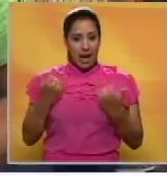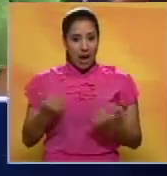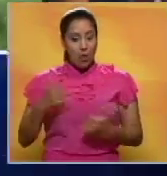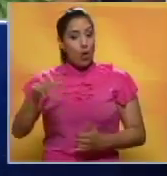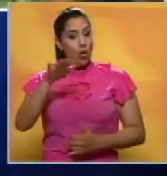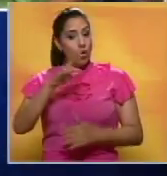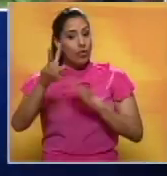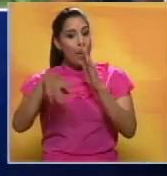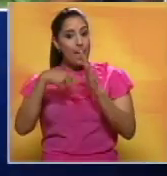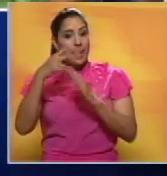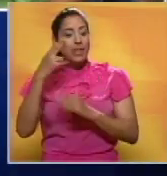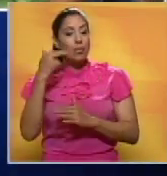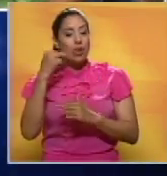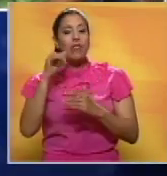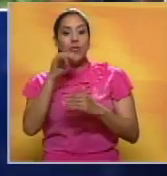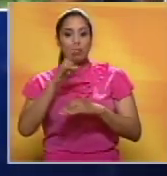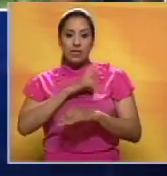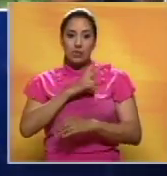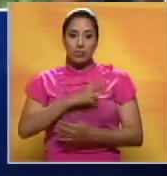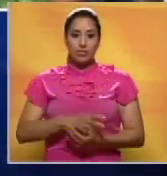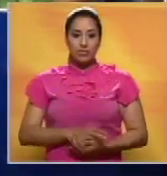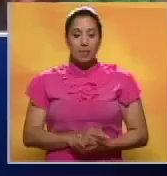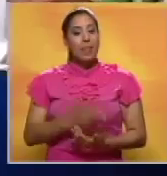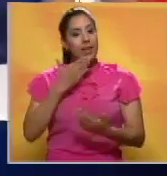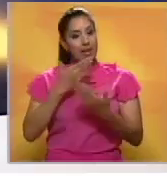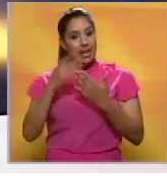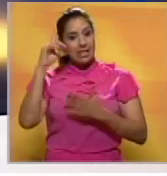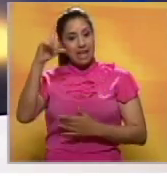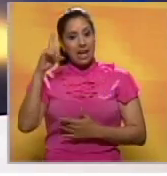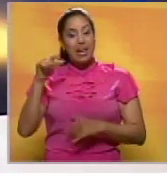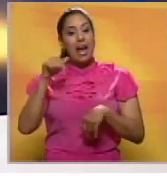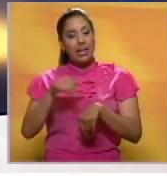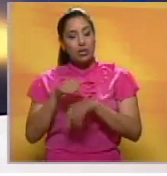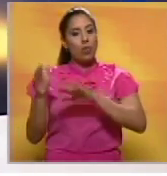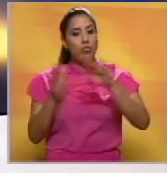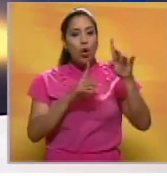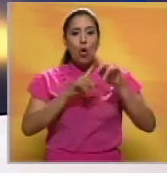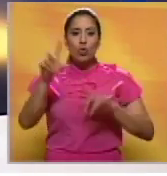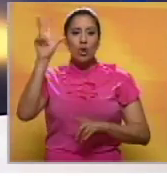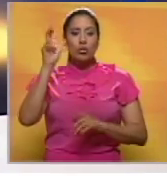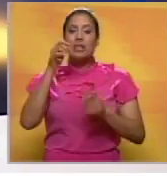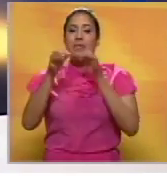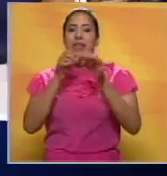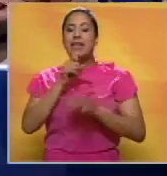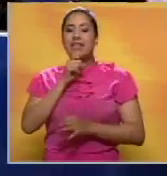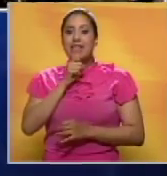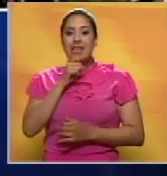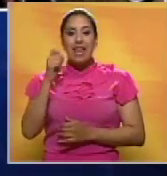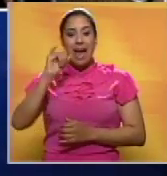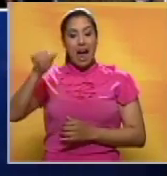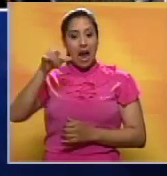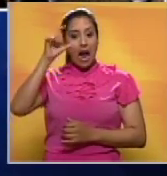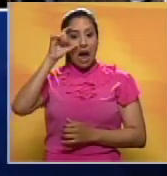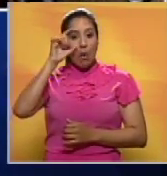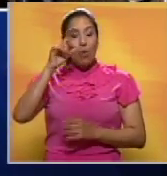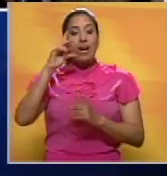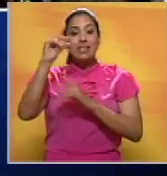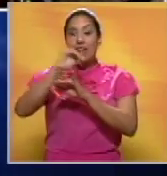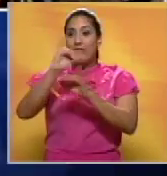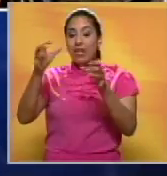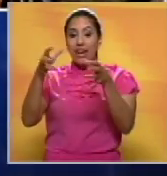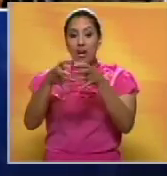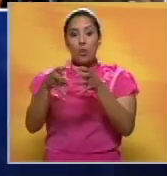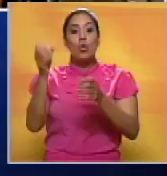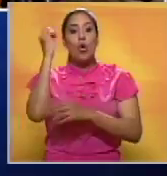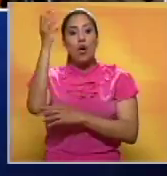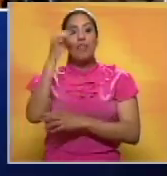directamente desde Plaza Morelos. Lee Flores, Noticiero Venevisión. Gracias, Liz. A esta hora vamos a escuchar declaraciones de Elías Jagua a la salida de la reunión